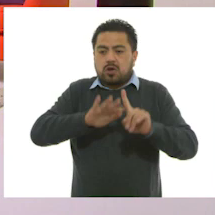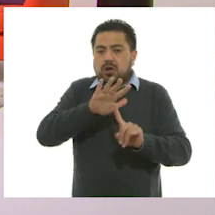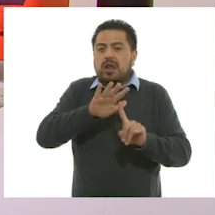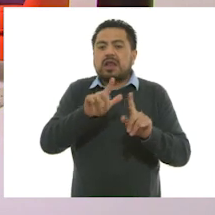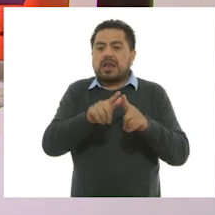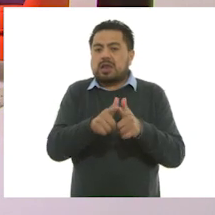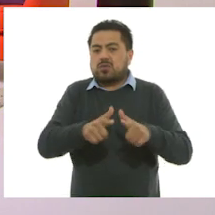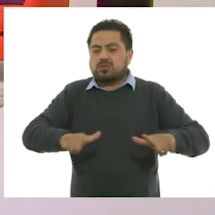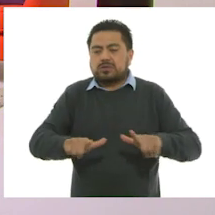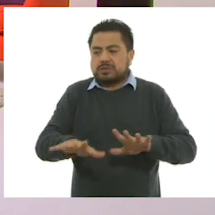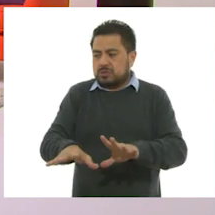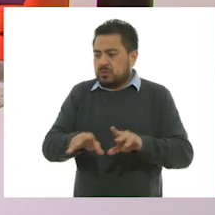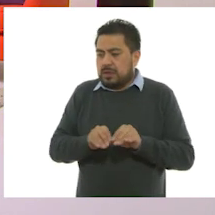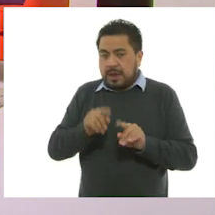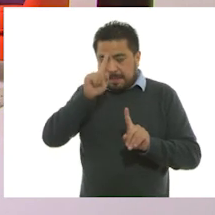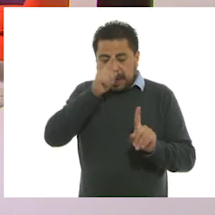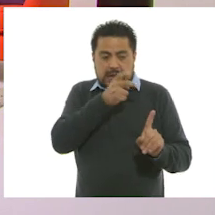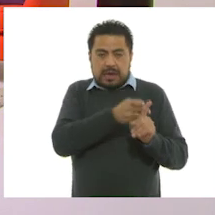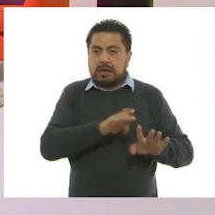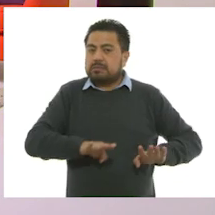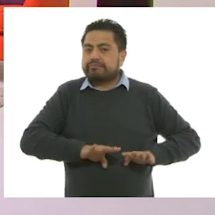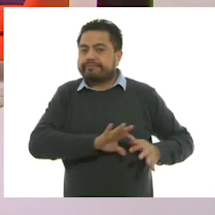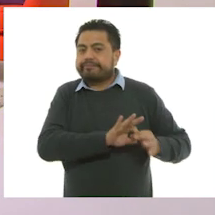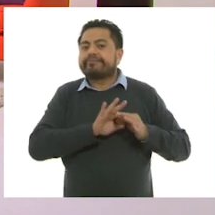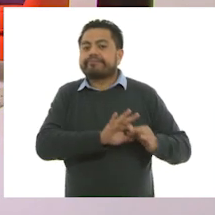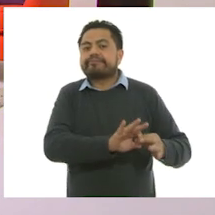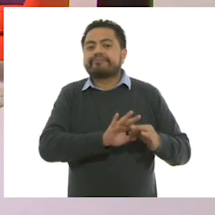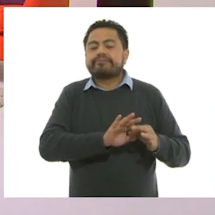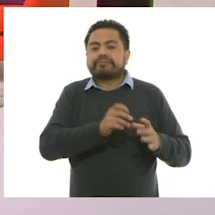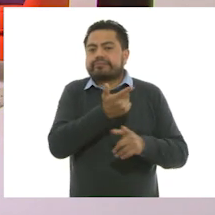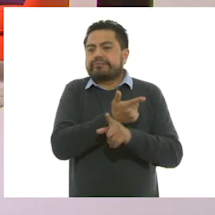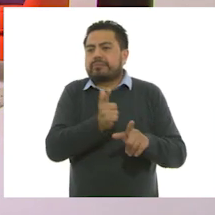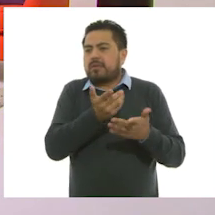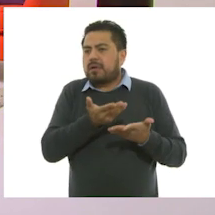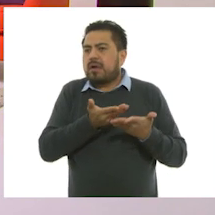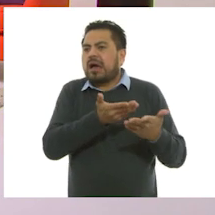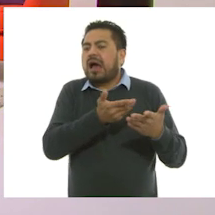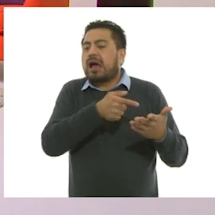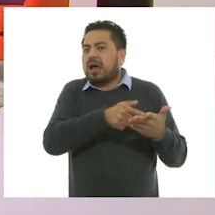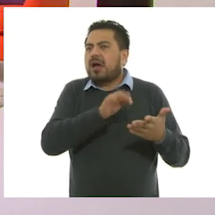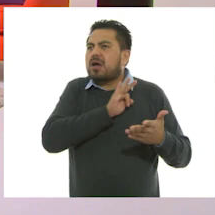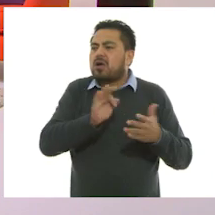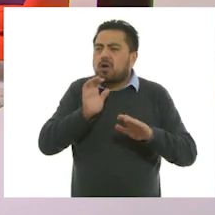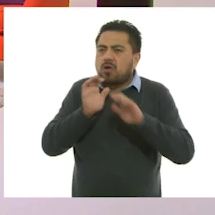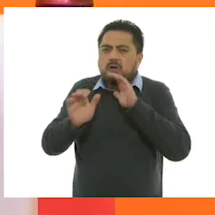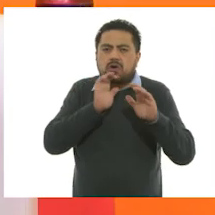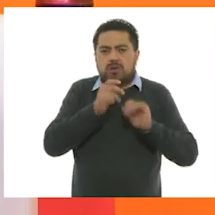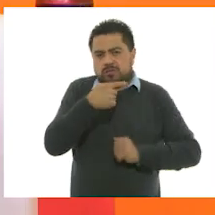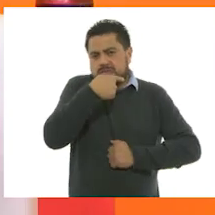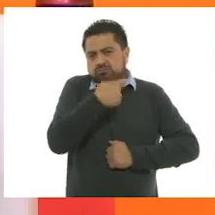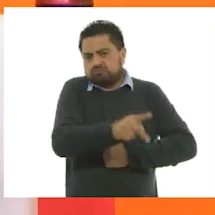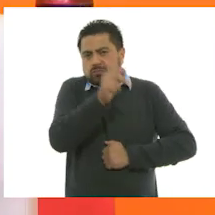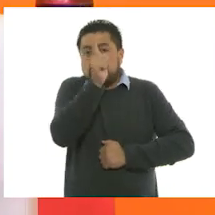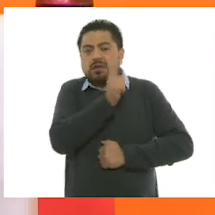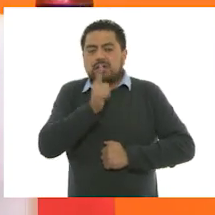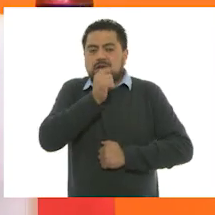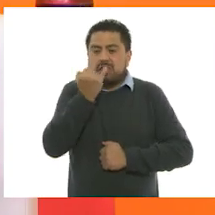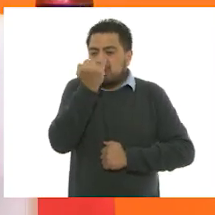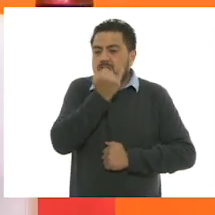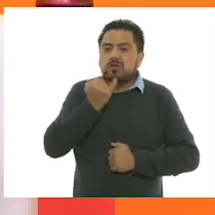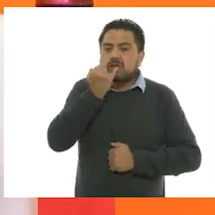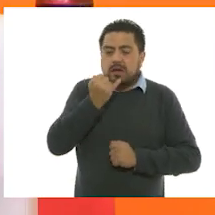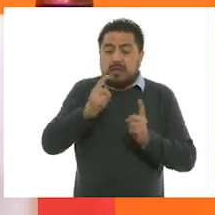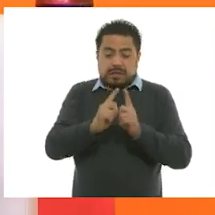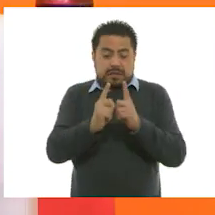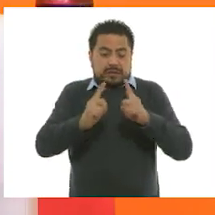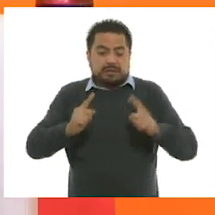lingüístico apropiado para ellas y ellos que les da la libertad de comunicarse en su propio idioma. A partir del desarrollo de